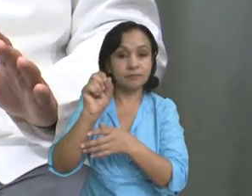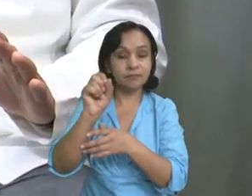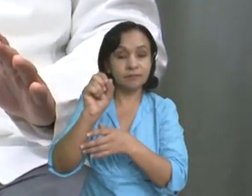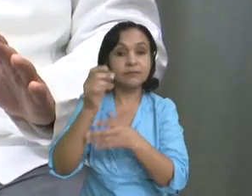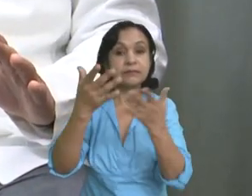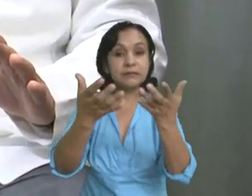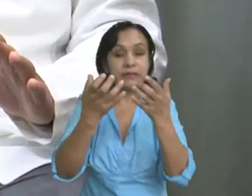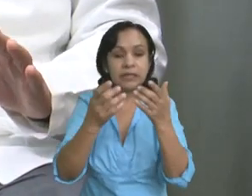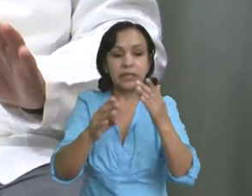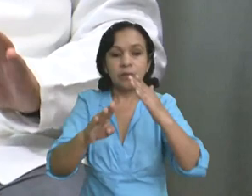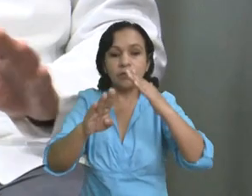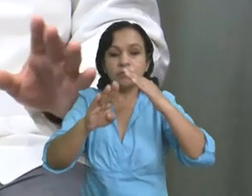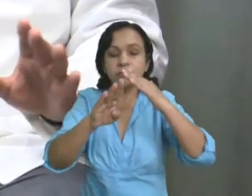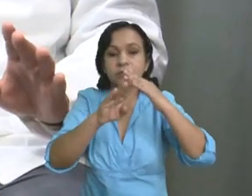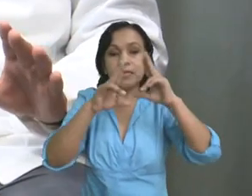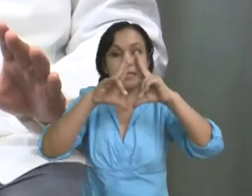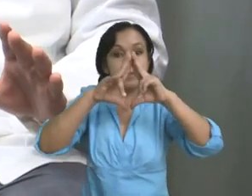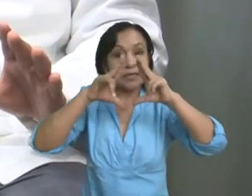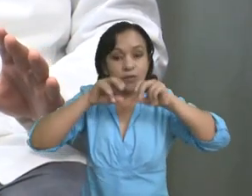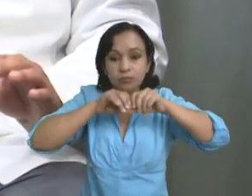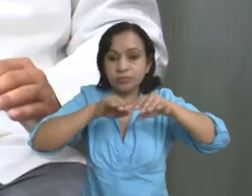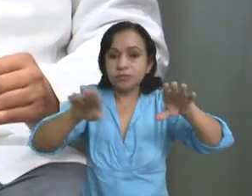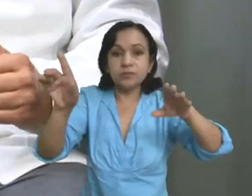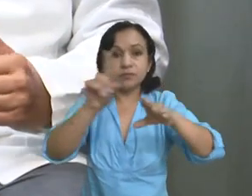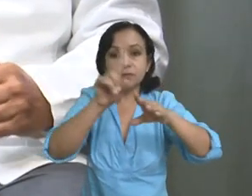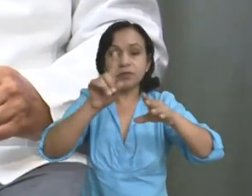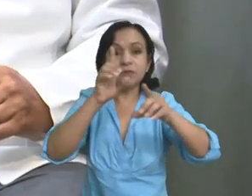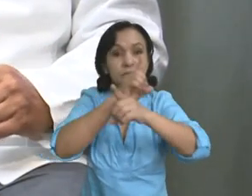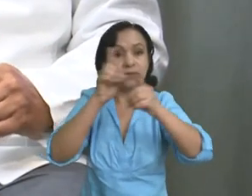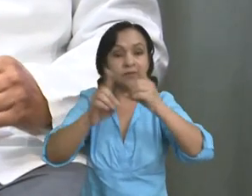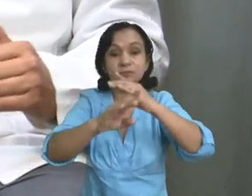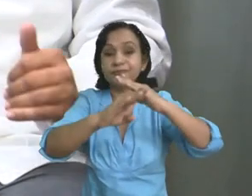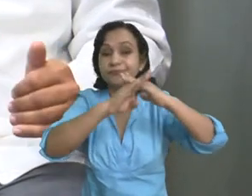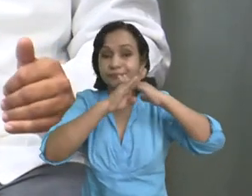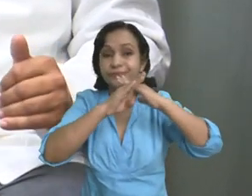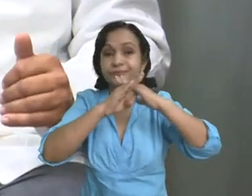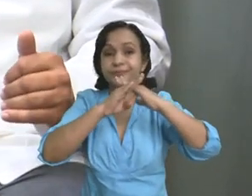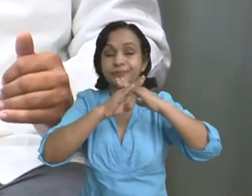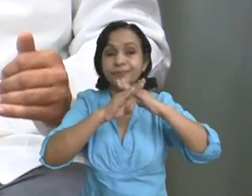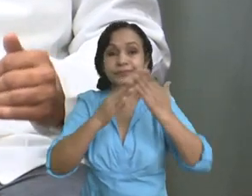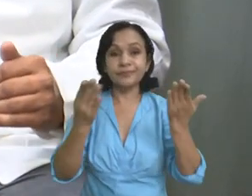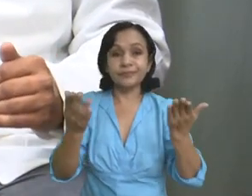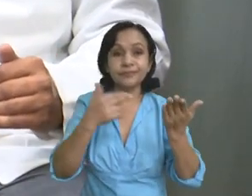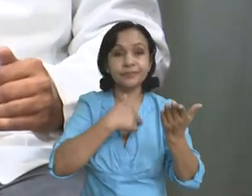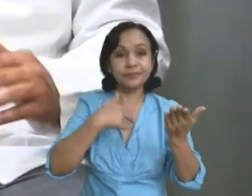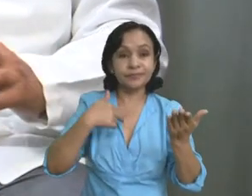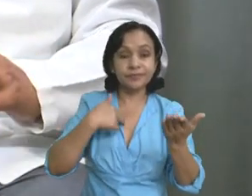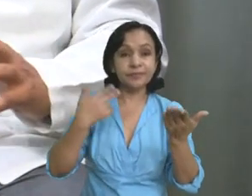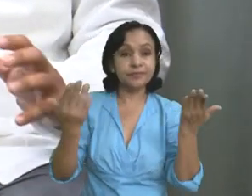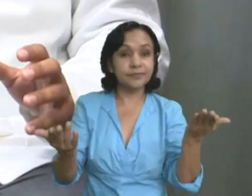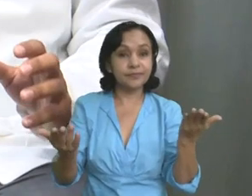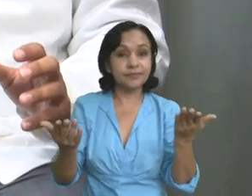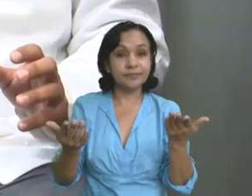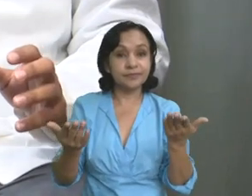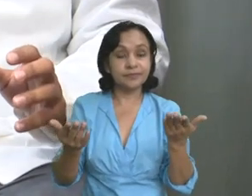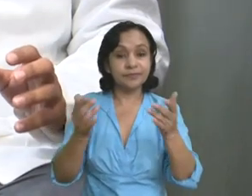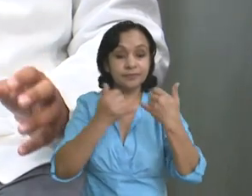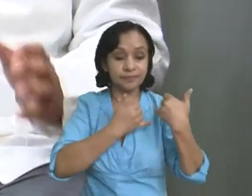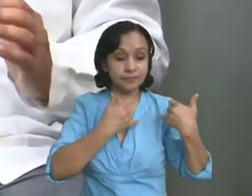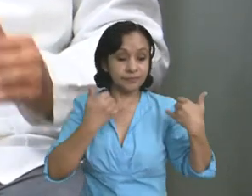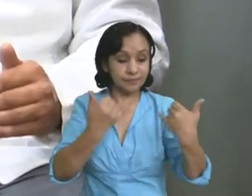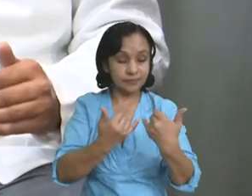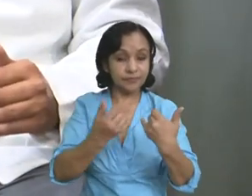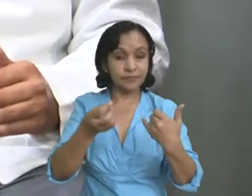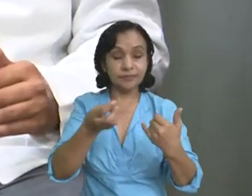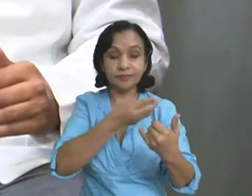la enfermedad en Nicaragua, es el principal objetivo, y ahí no solo entran en juego las instituciones